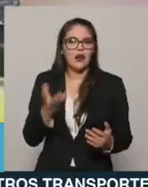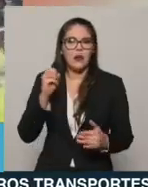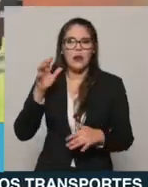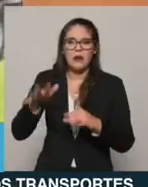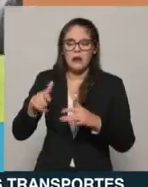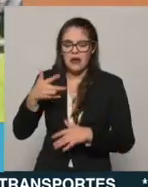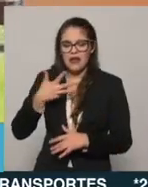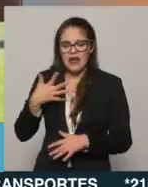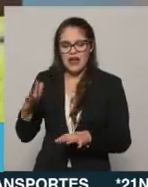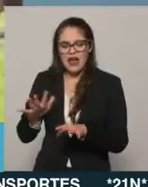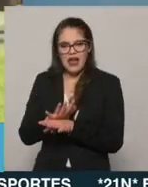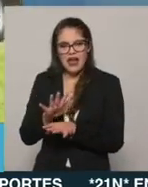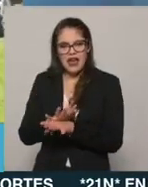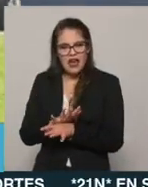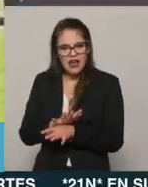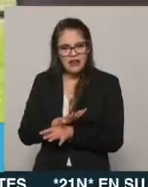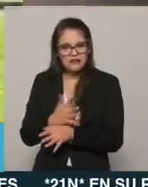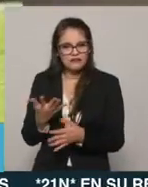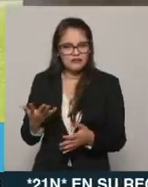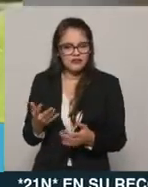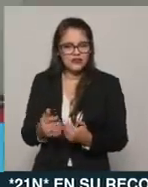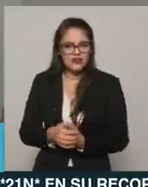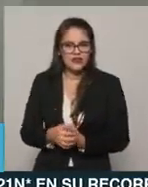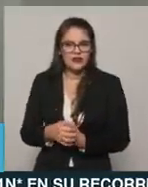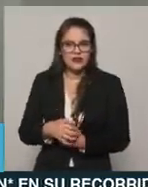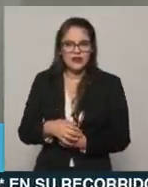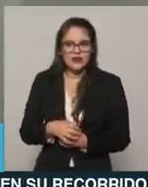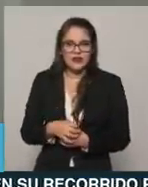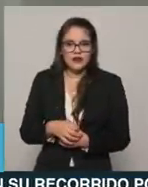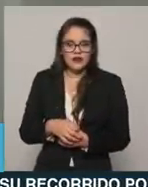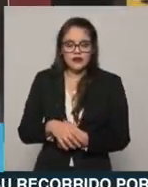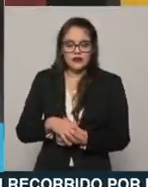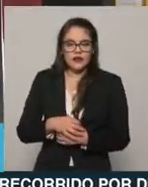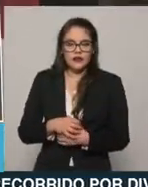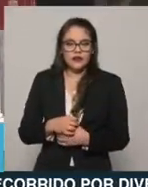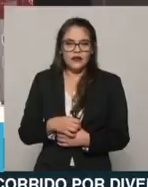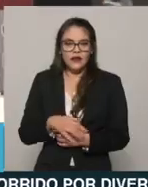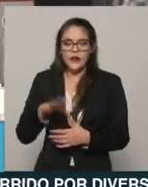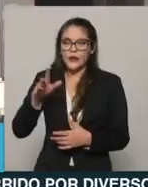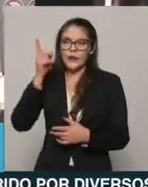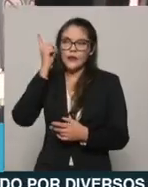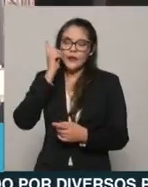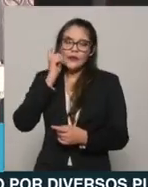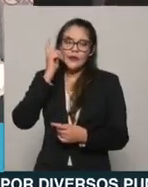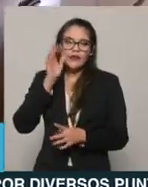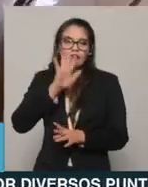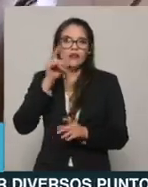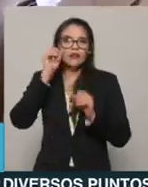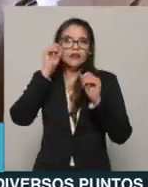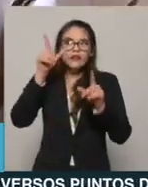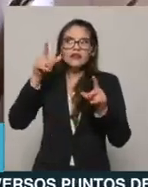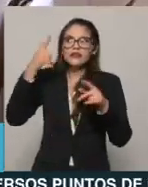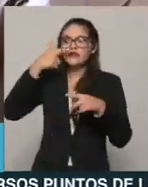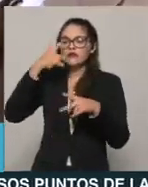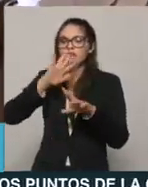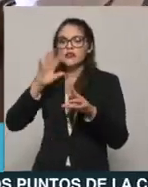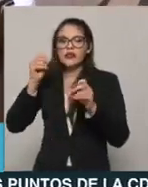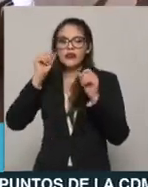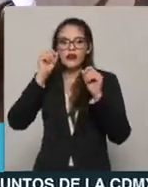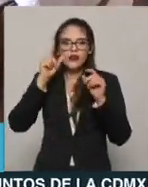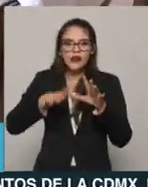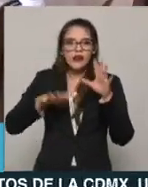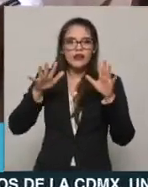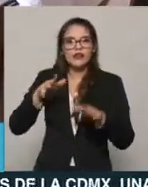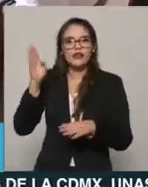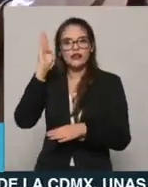tiene cambios en sus hábitos de dormir, deja de dormir en las noches, a veces están somnolientos